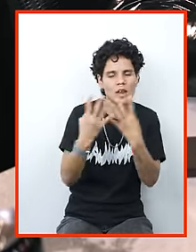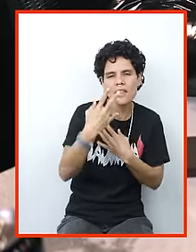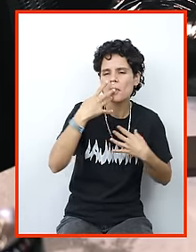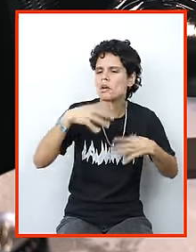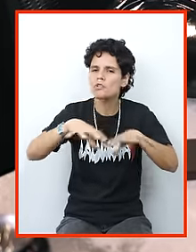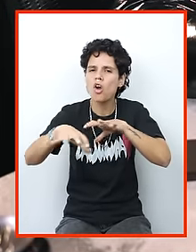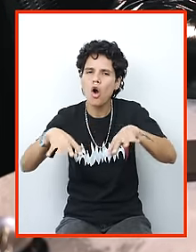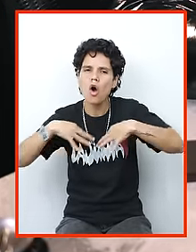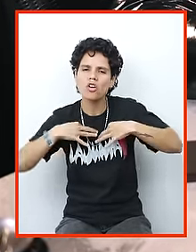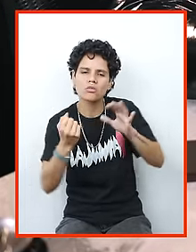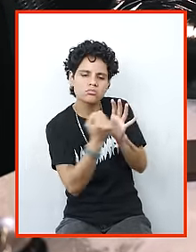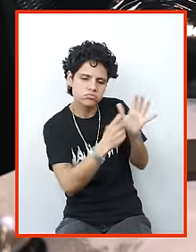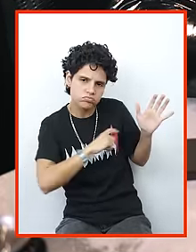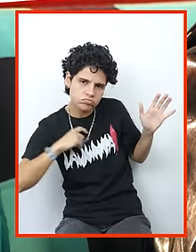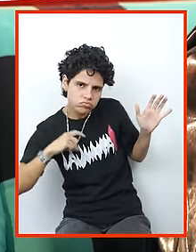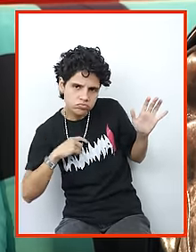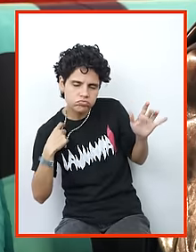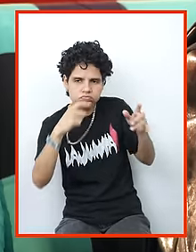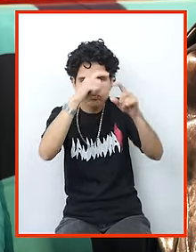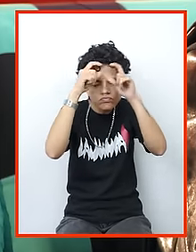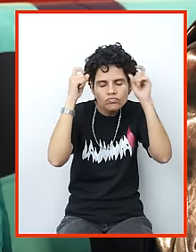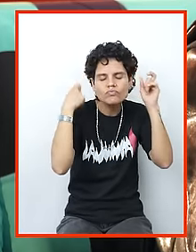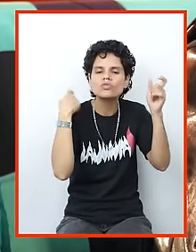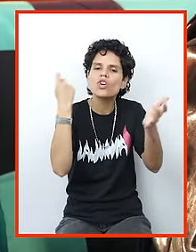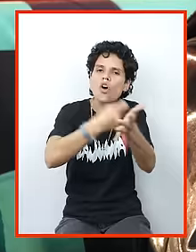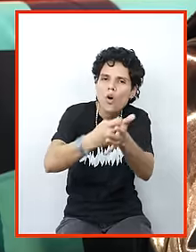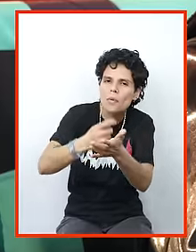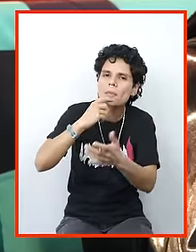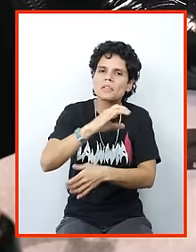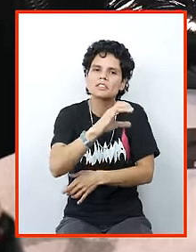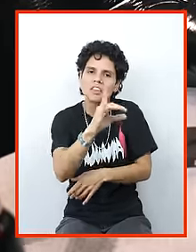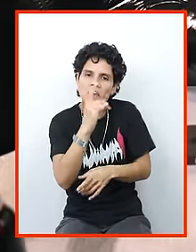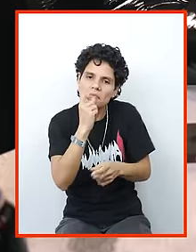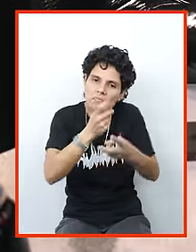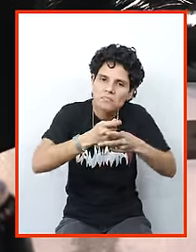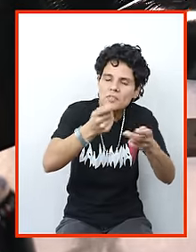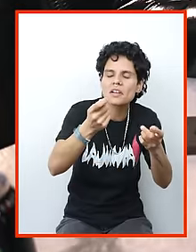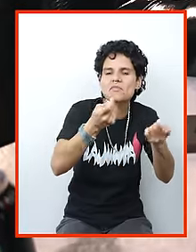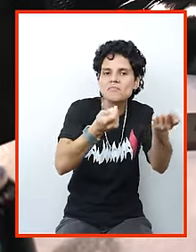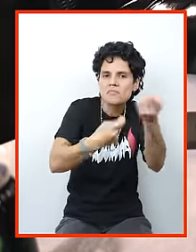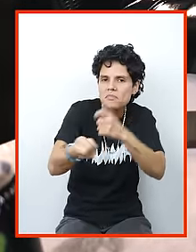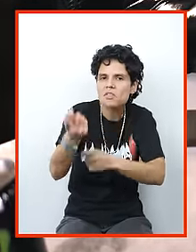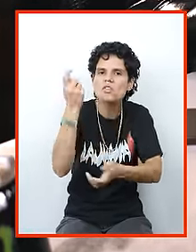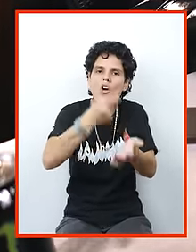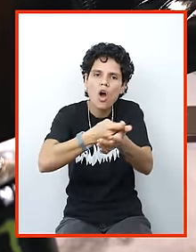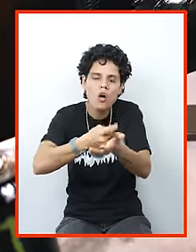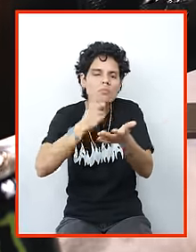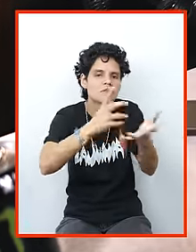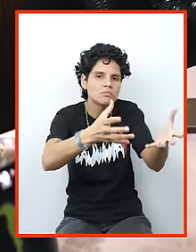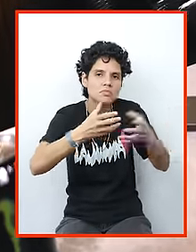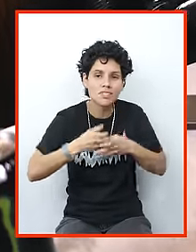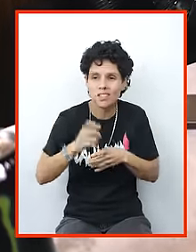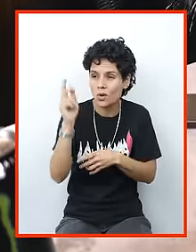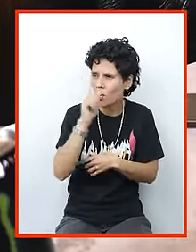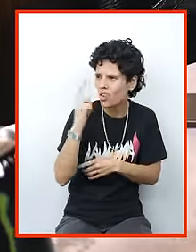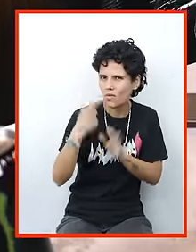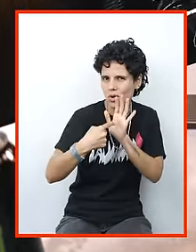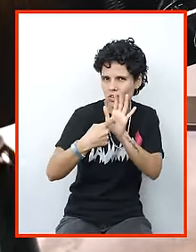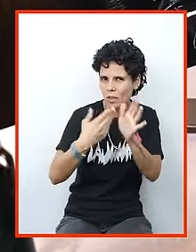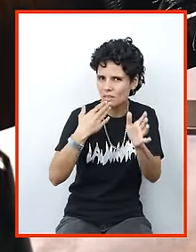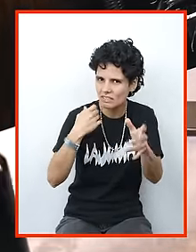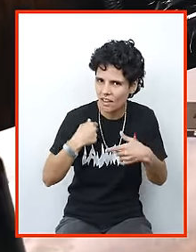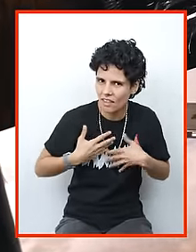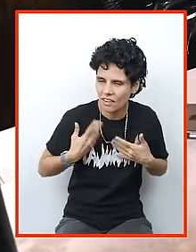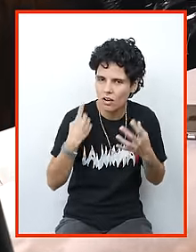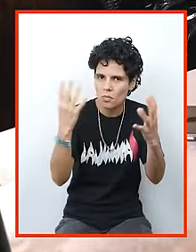compran los merch, escuchan los discos y nada, agradecido, una bendición en verdad. Sí. ¿Y el último show sentiste esa energía como que fue más grande, más?